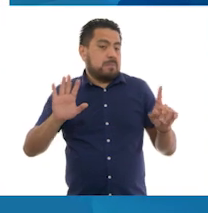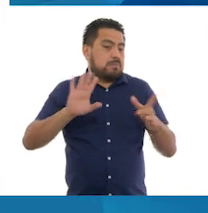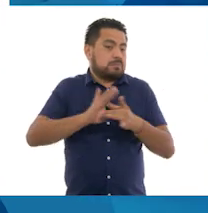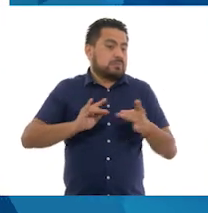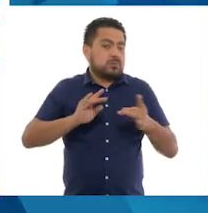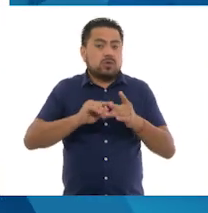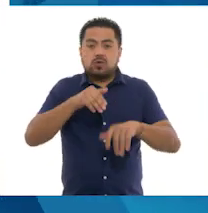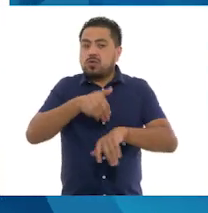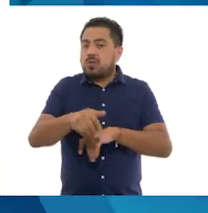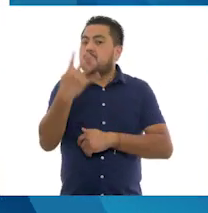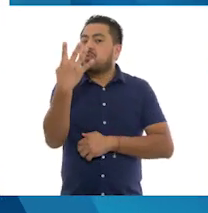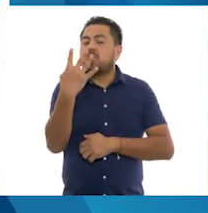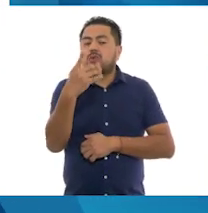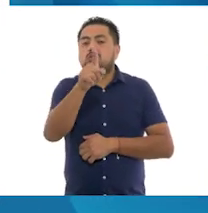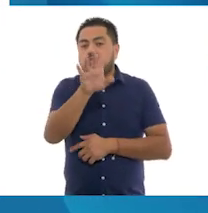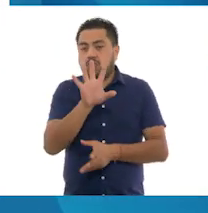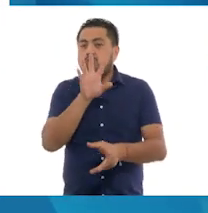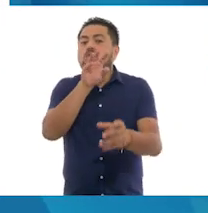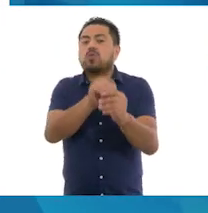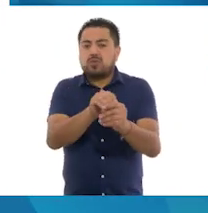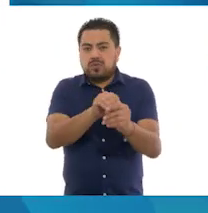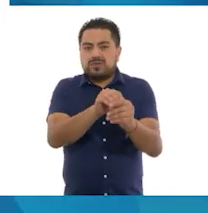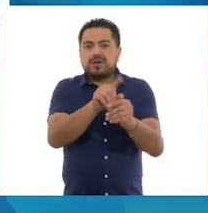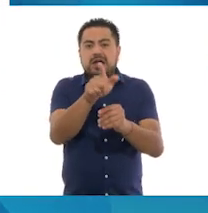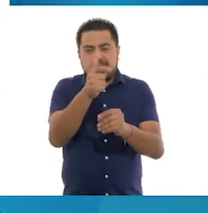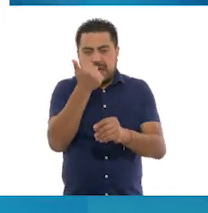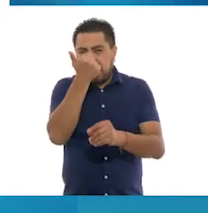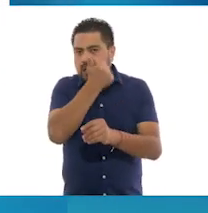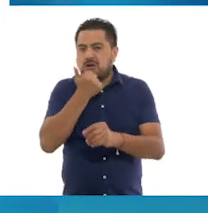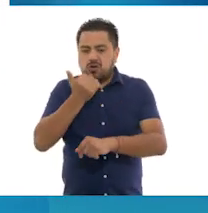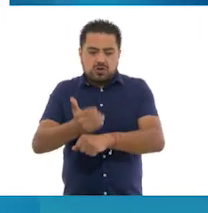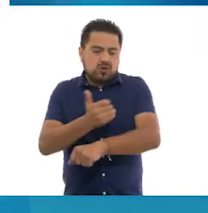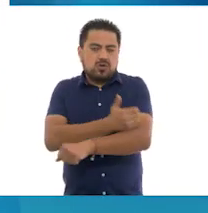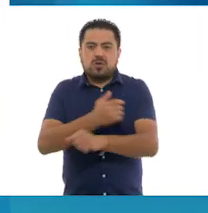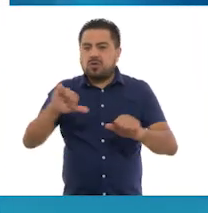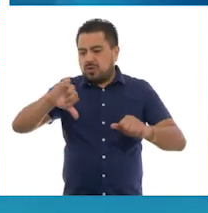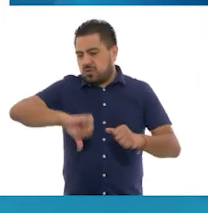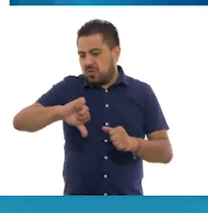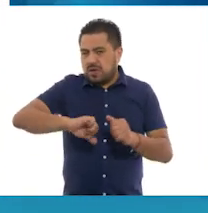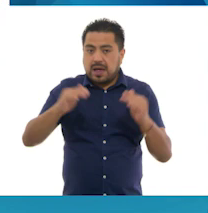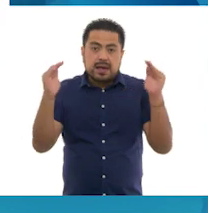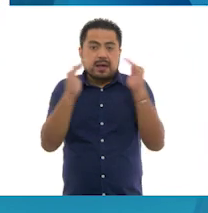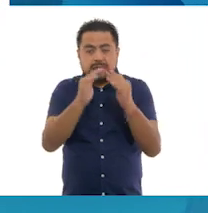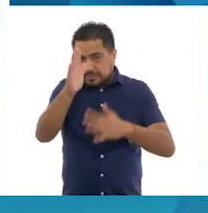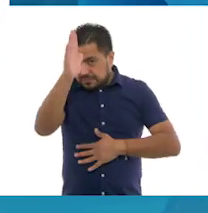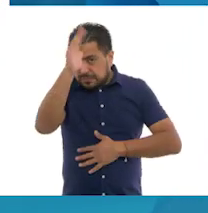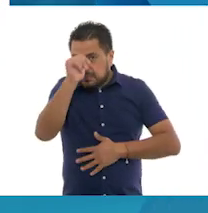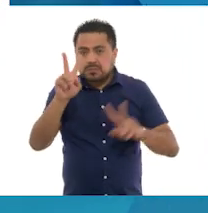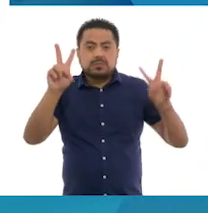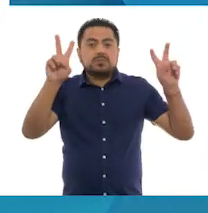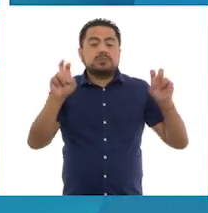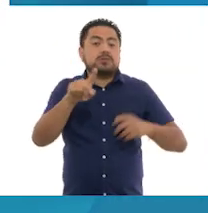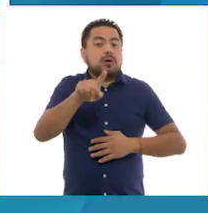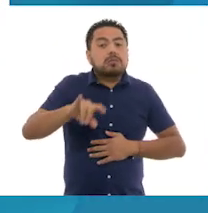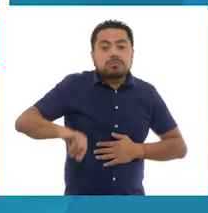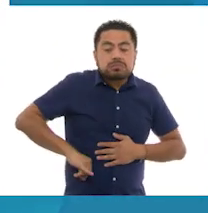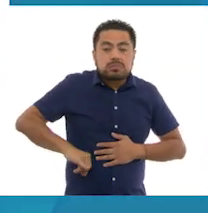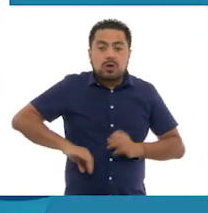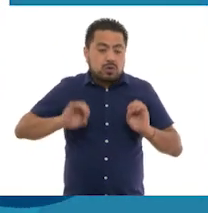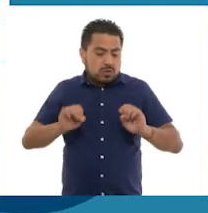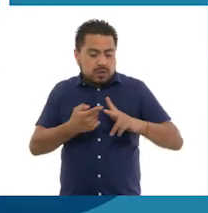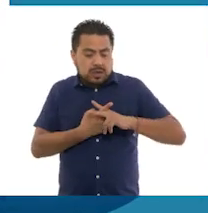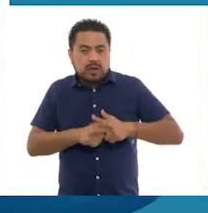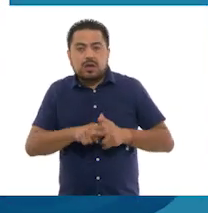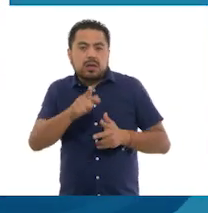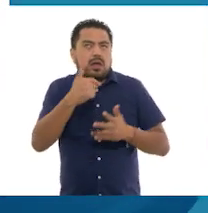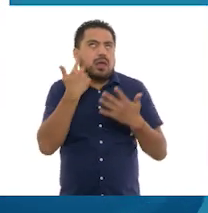el número 4 puedes completarlo tú, estudiante que nos acompañas desde casita, de acuerdo a algún tema de tu interés o a partir de lo que